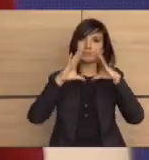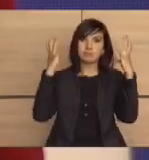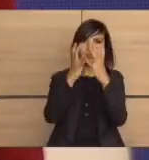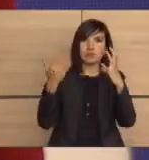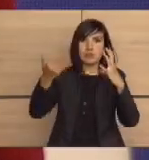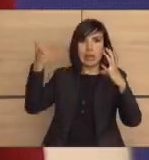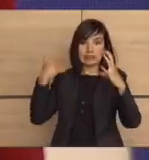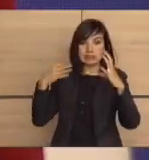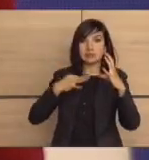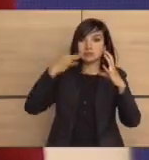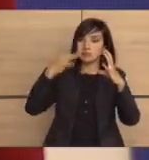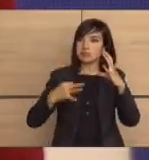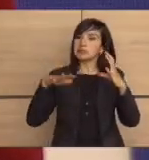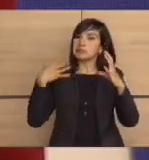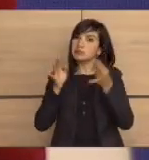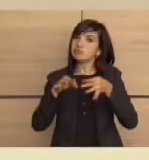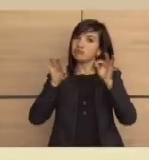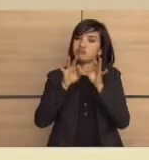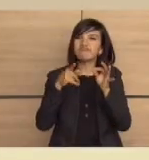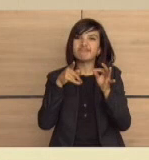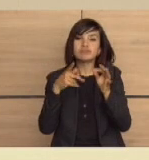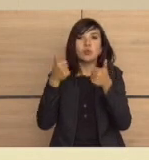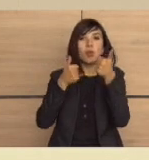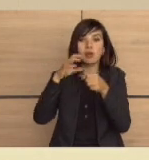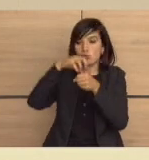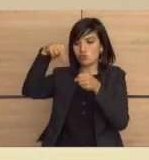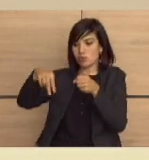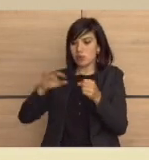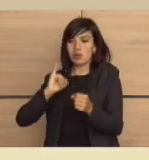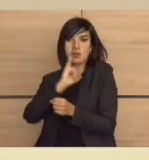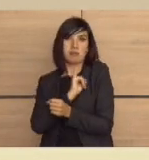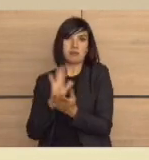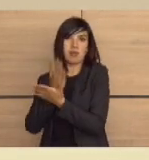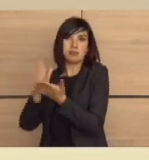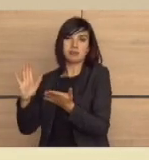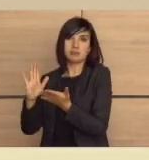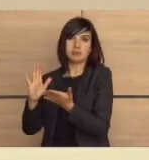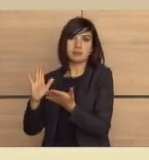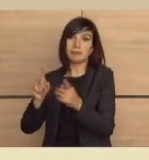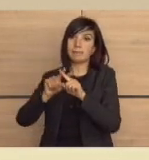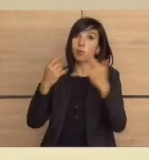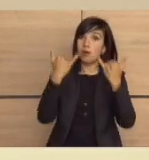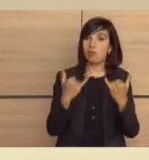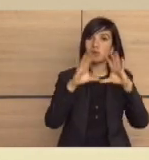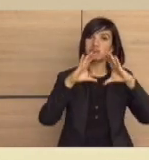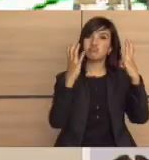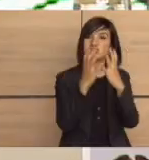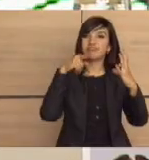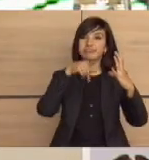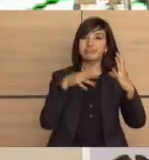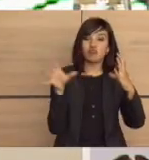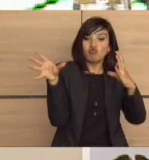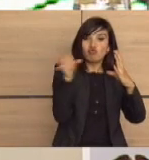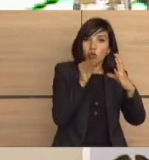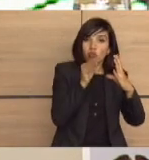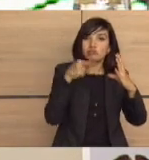una ciudadanía individual a una ética cifrada en un mundo que lo compartimos y del cual somos